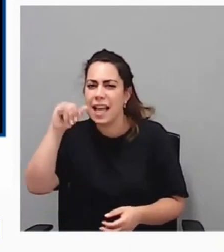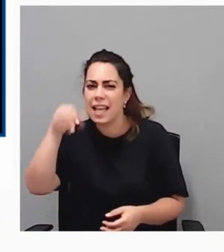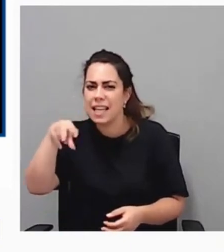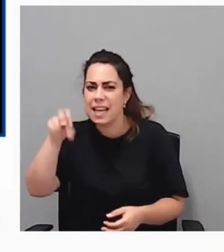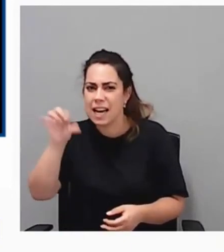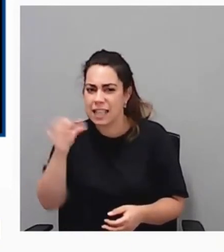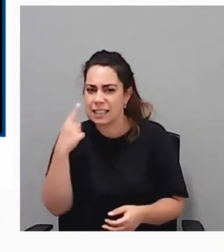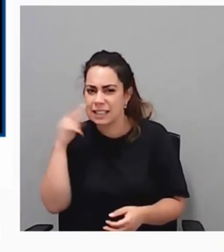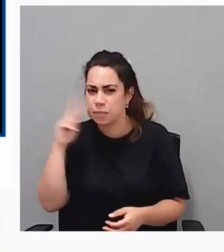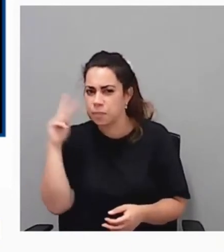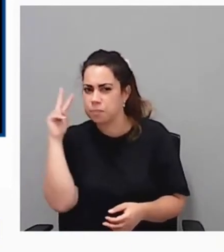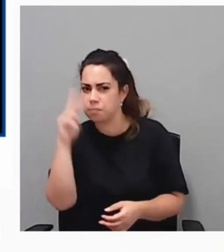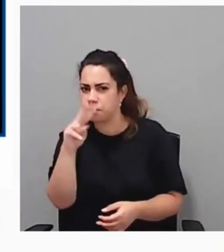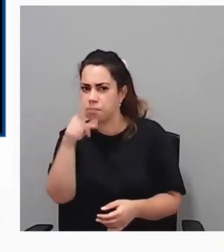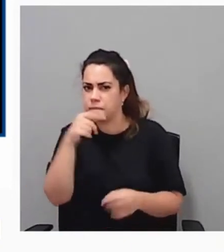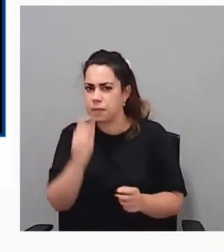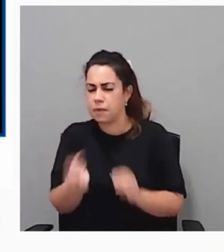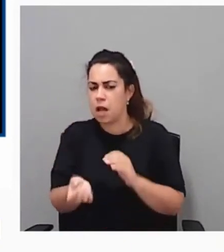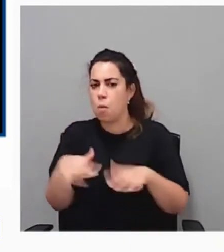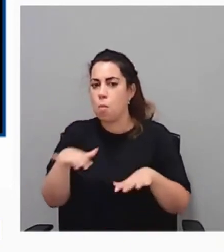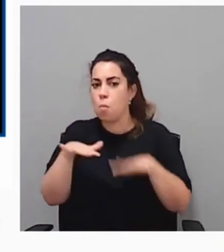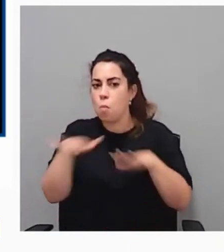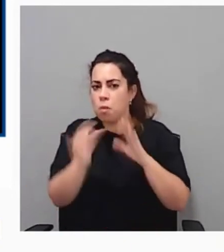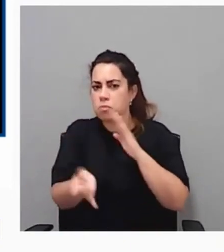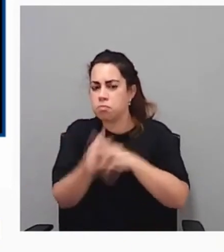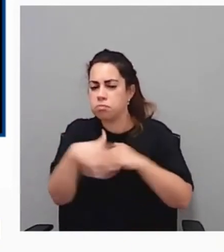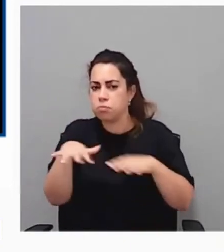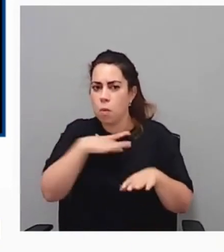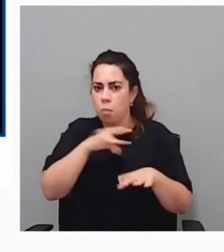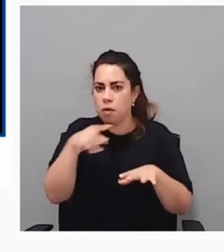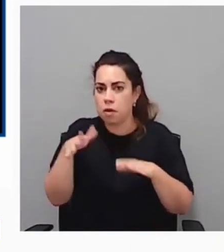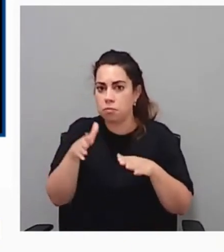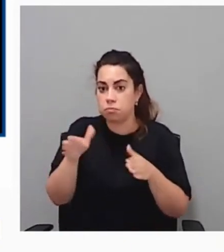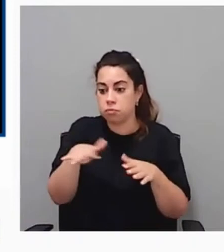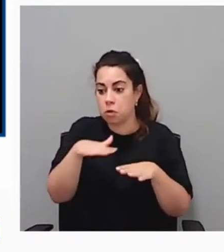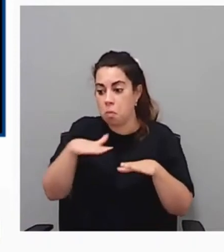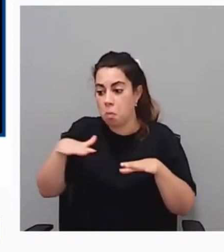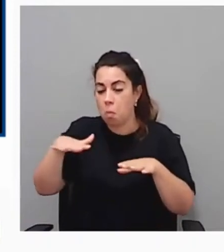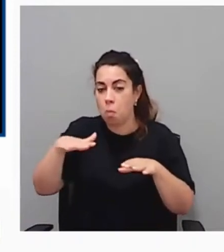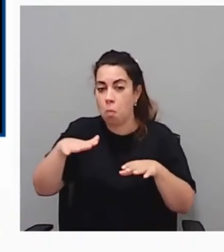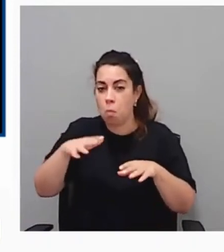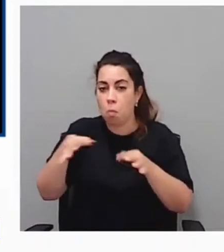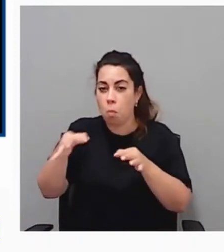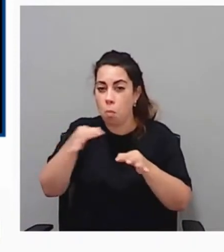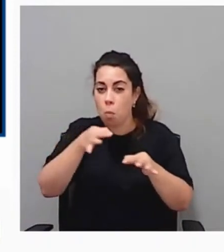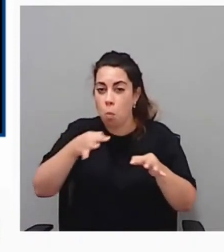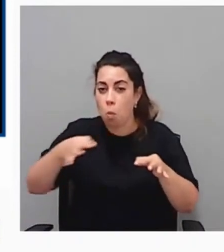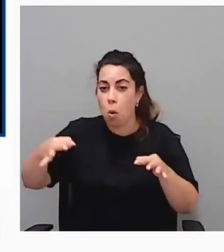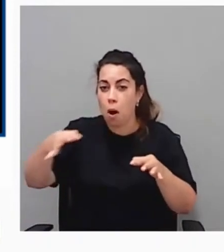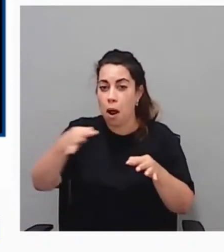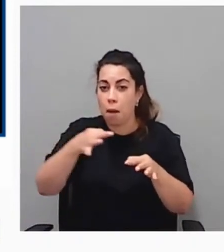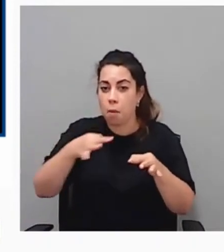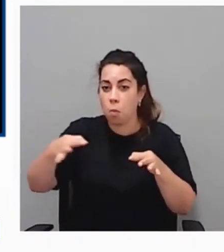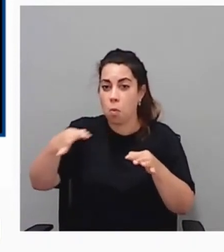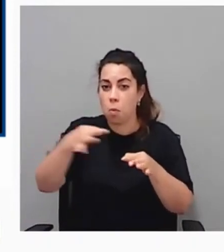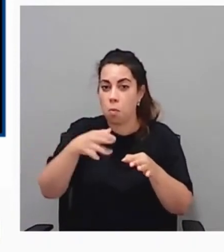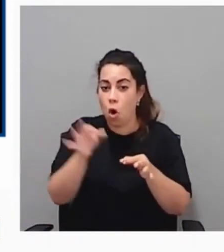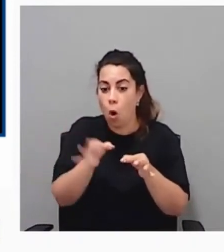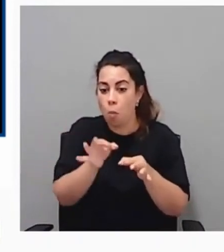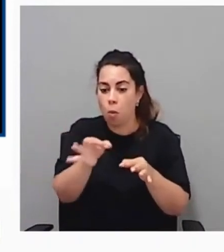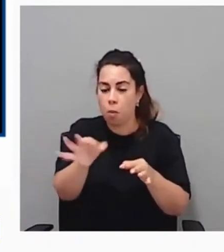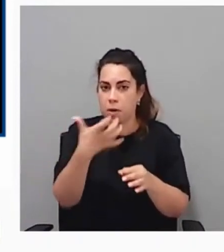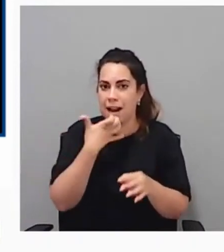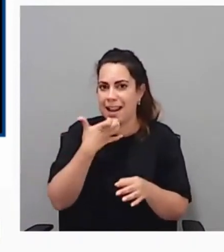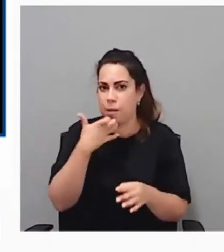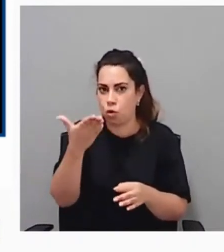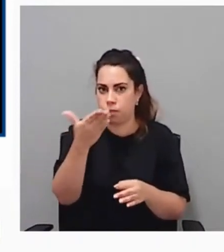crear movimientos en una dirección o rotación. Aquí hay dos ejemplos muy bonitos. El de arriba es la